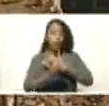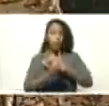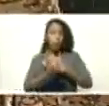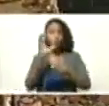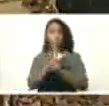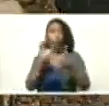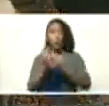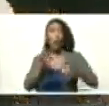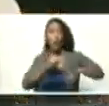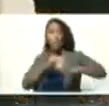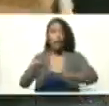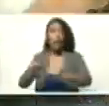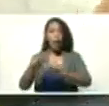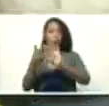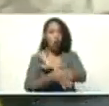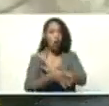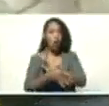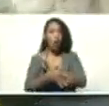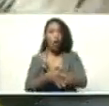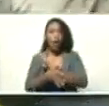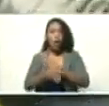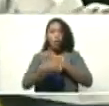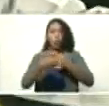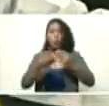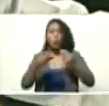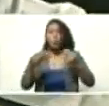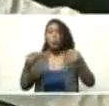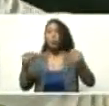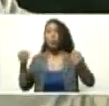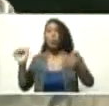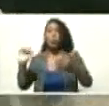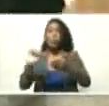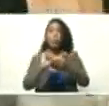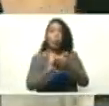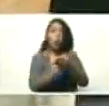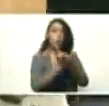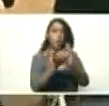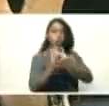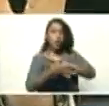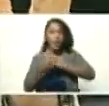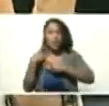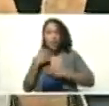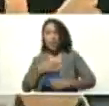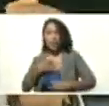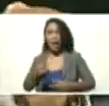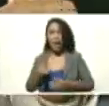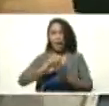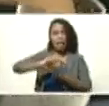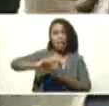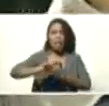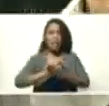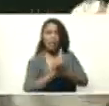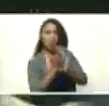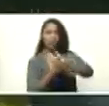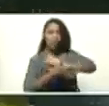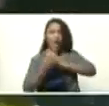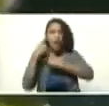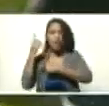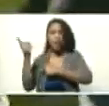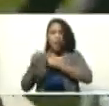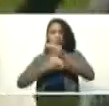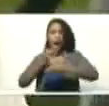imperialista difumina esta diversidad cultural, pretende homogeneizarla y mediante eso que llaman